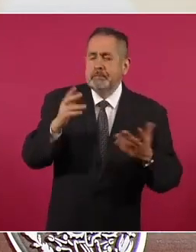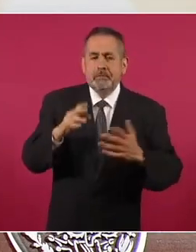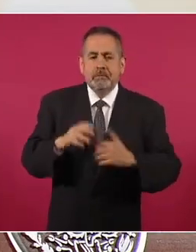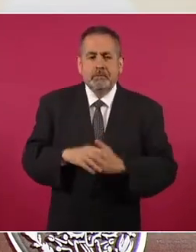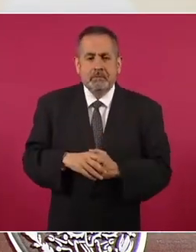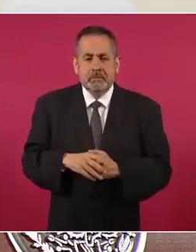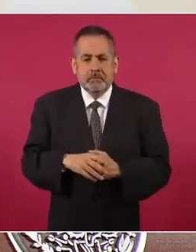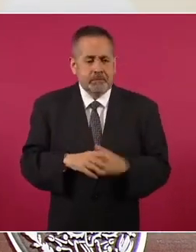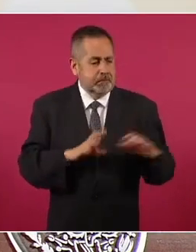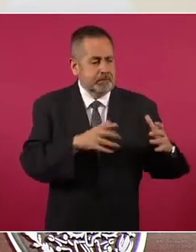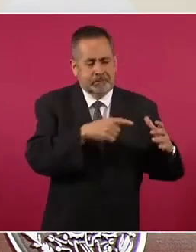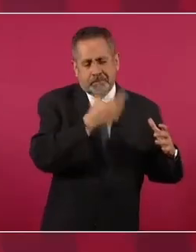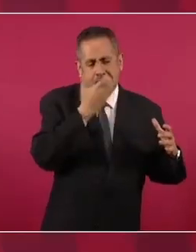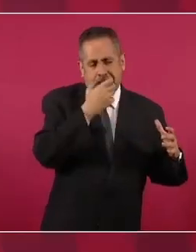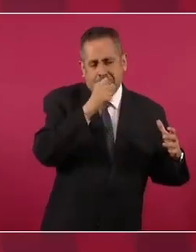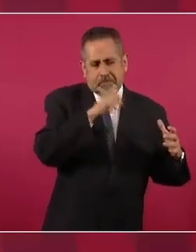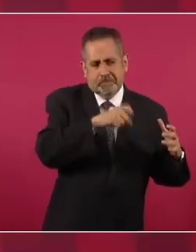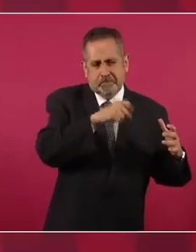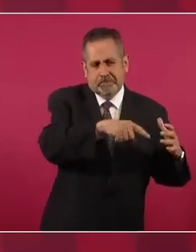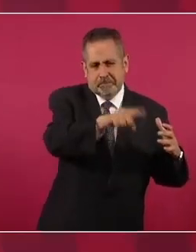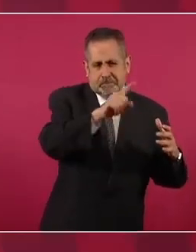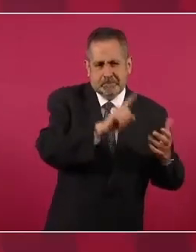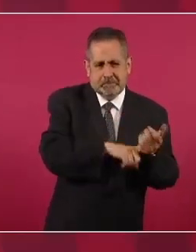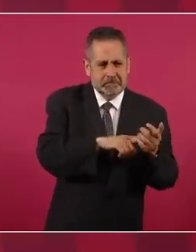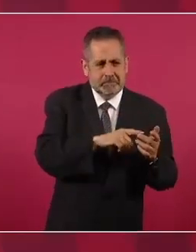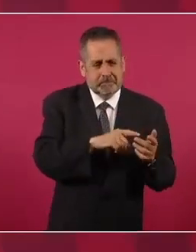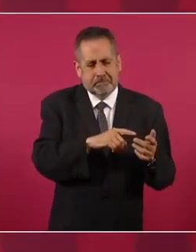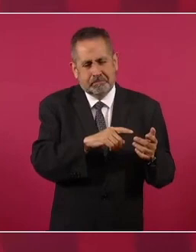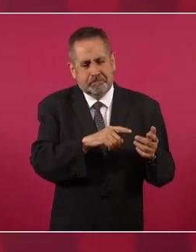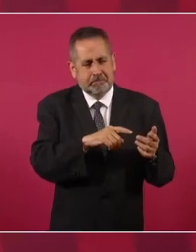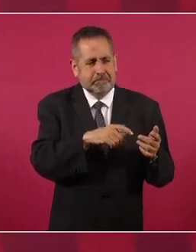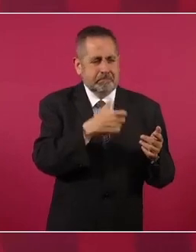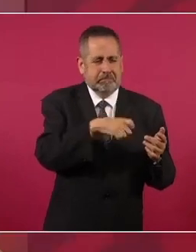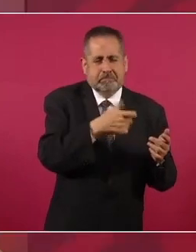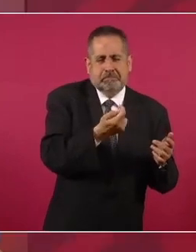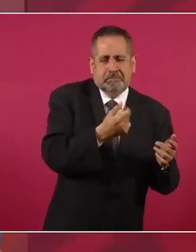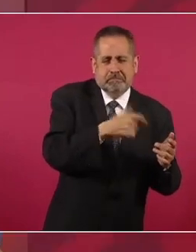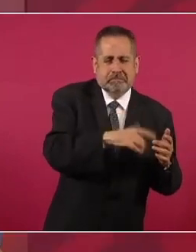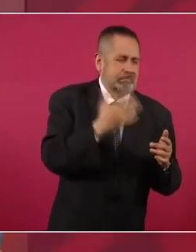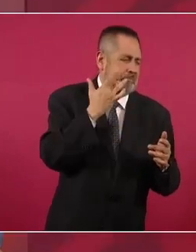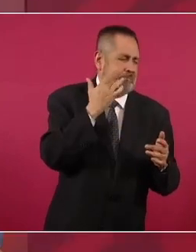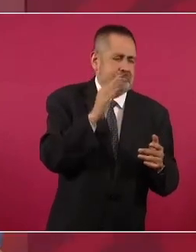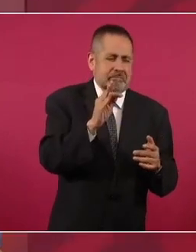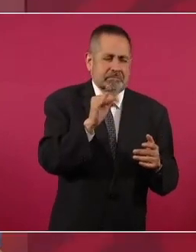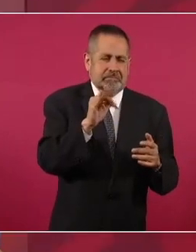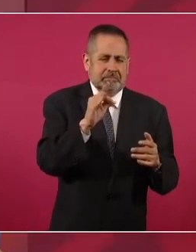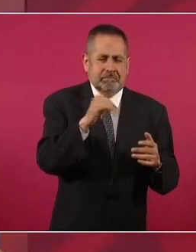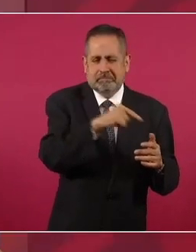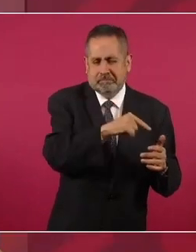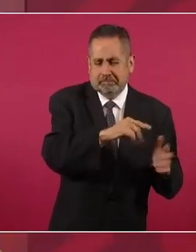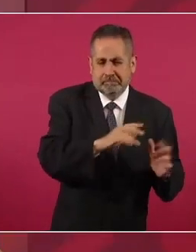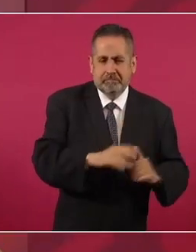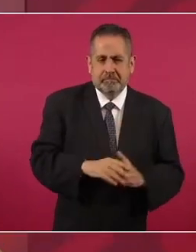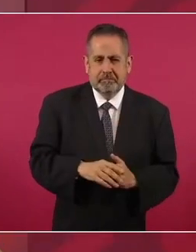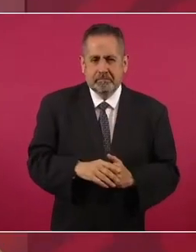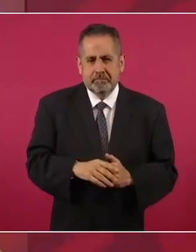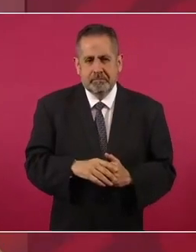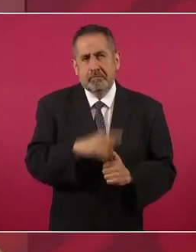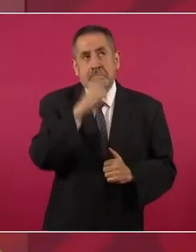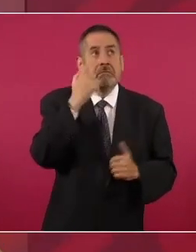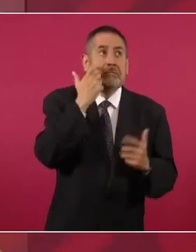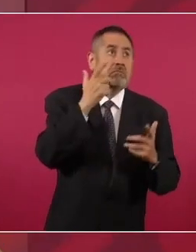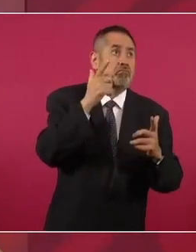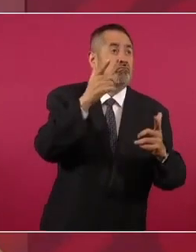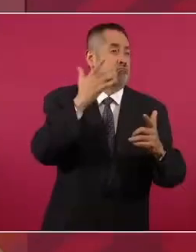un conservador, pequeño burgués o fifí, o aspirante a